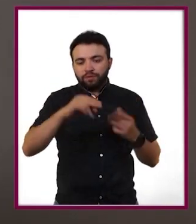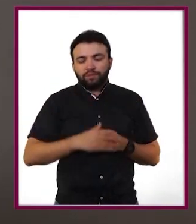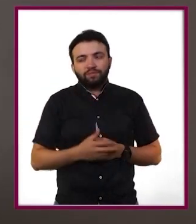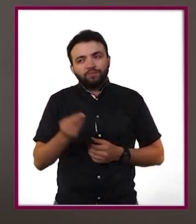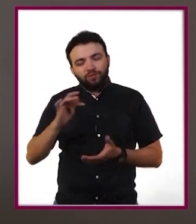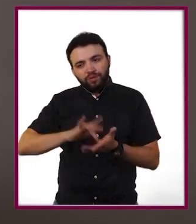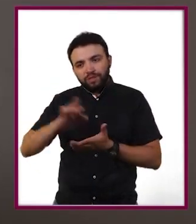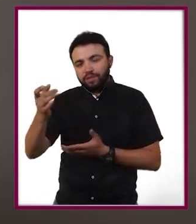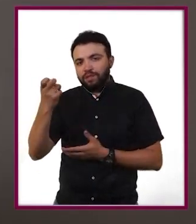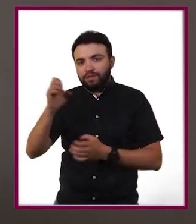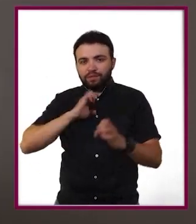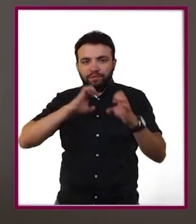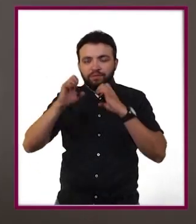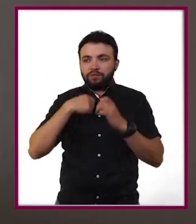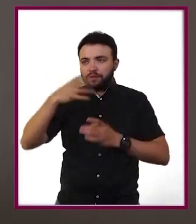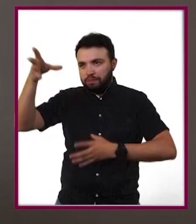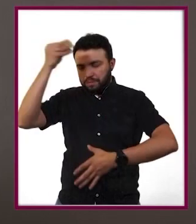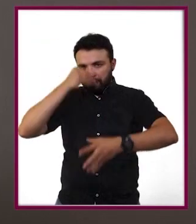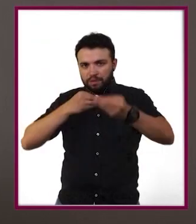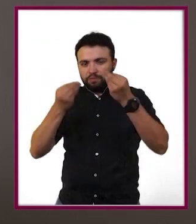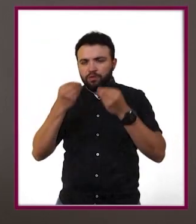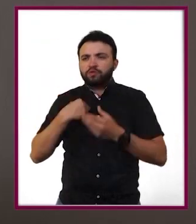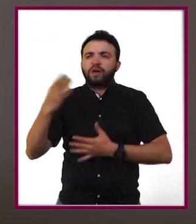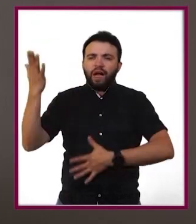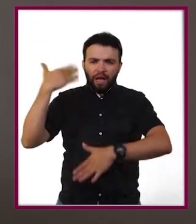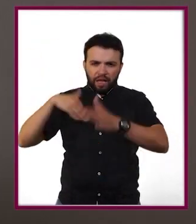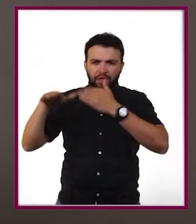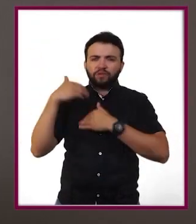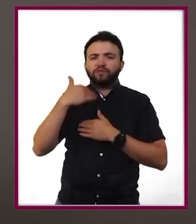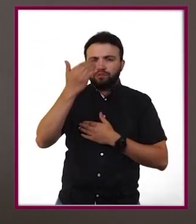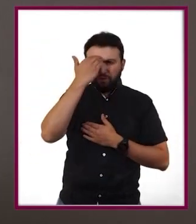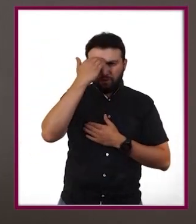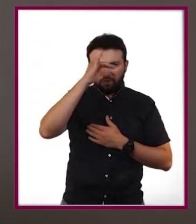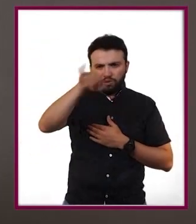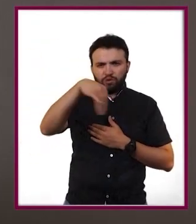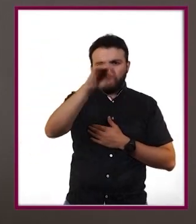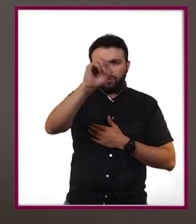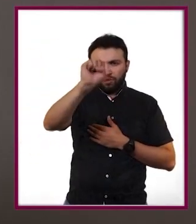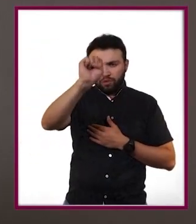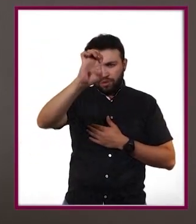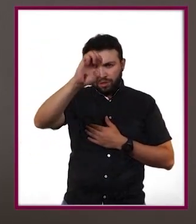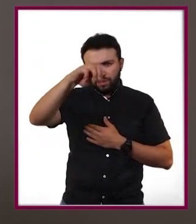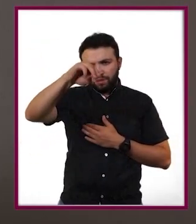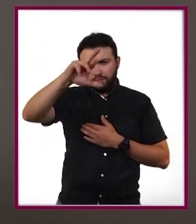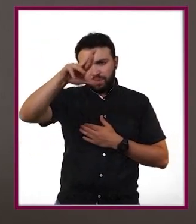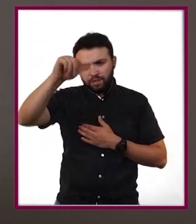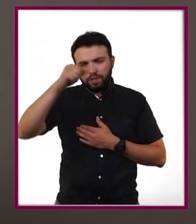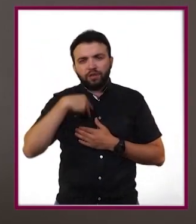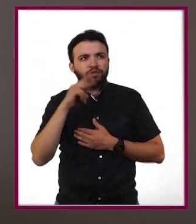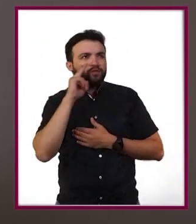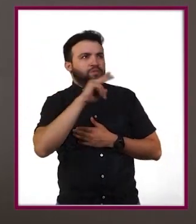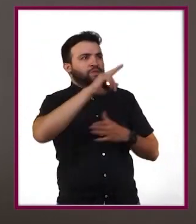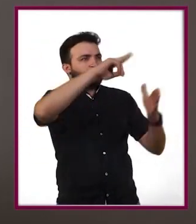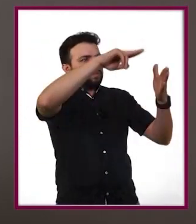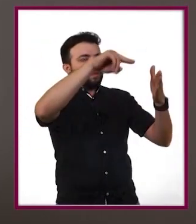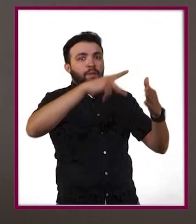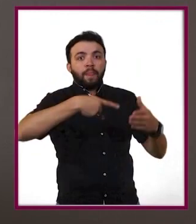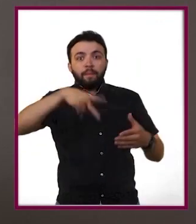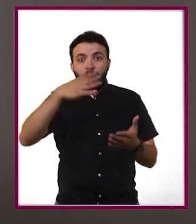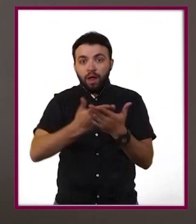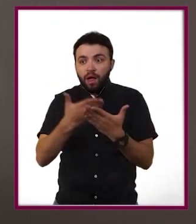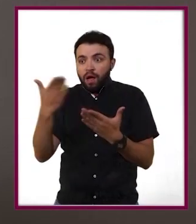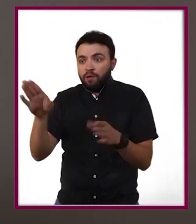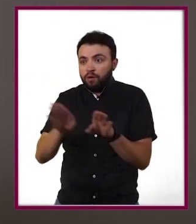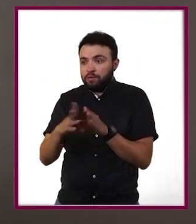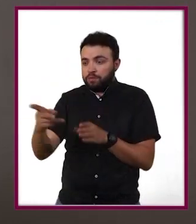Pues muchísimas gracias por esta entrevista, maestra. De verdad, yo aprendí muchísimo. Yo antes conocía a José María Velasco nada más por sus cuadros. Y